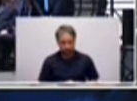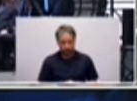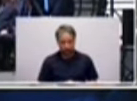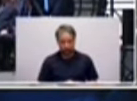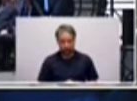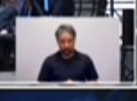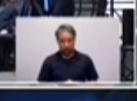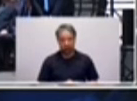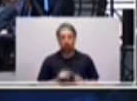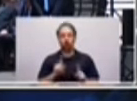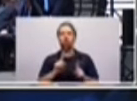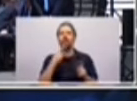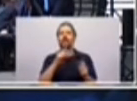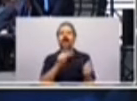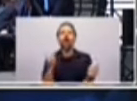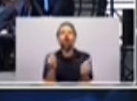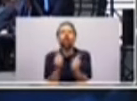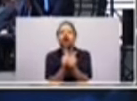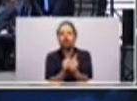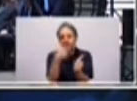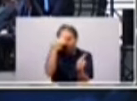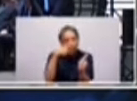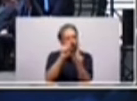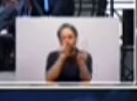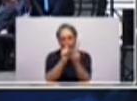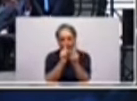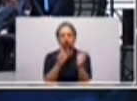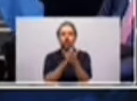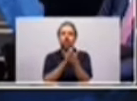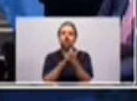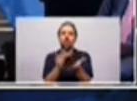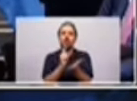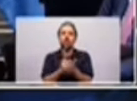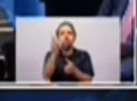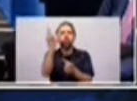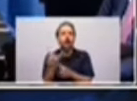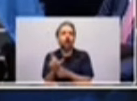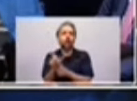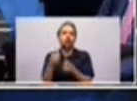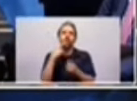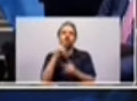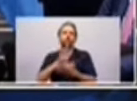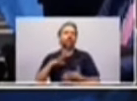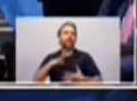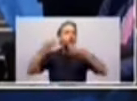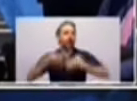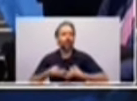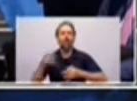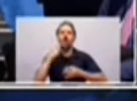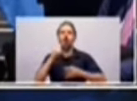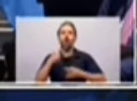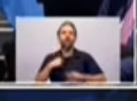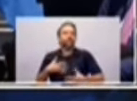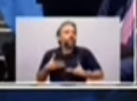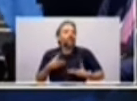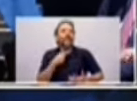fui a comprar algo a la farmacia y había una señora al lado mío pidiendo y le pide al muchacho que en vez de darle, como decía la receta, un medicamento que traía